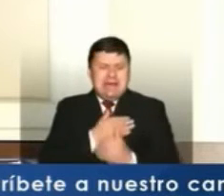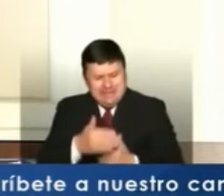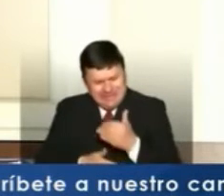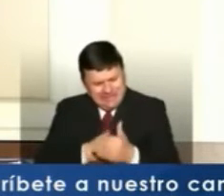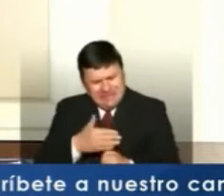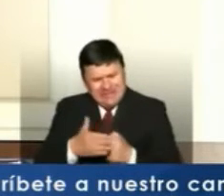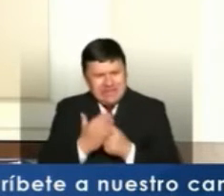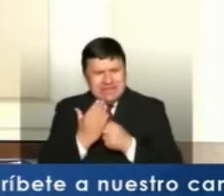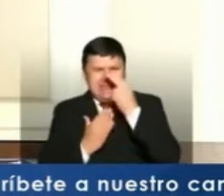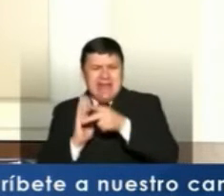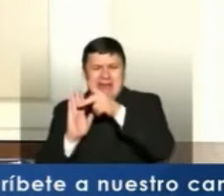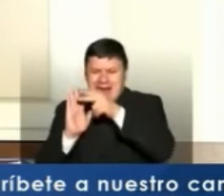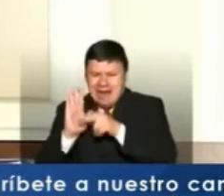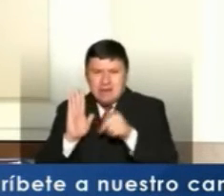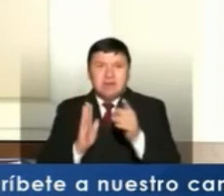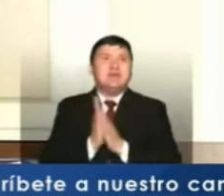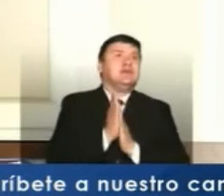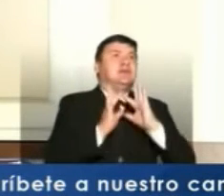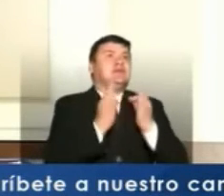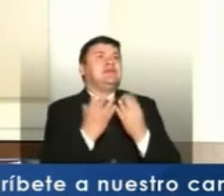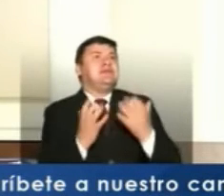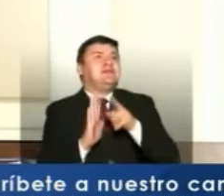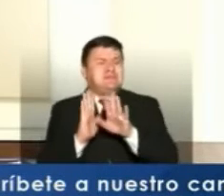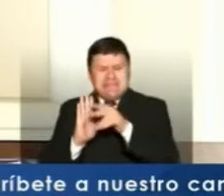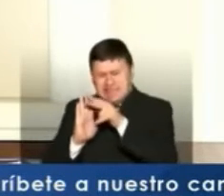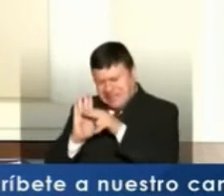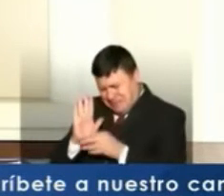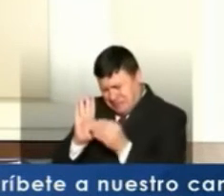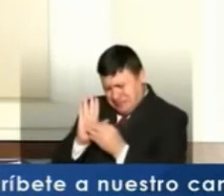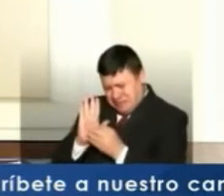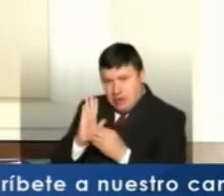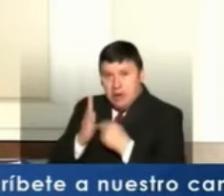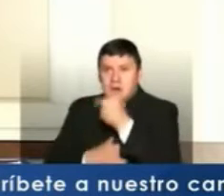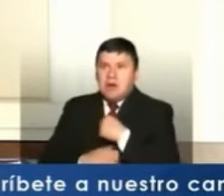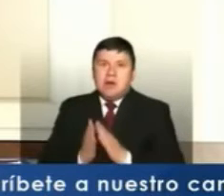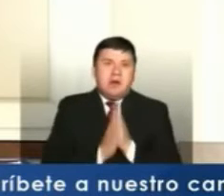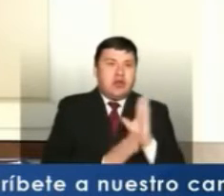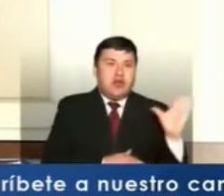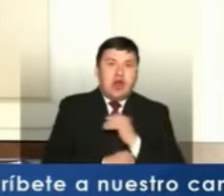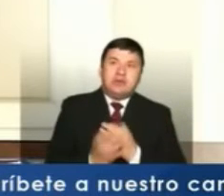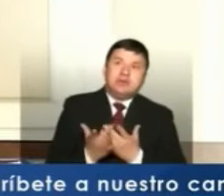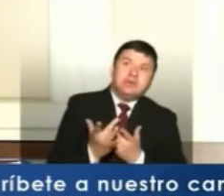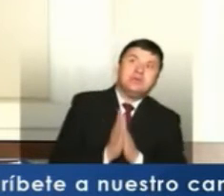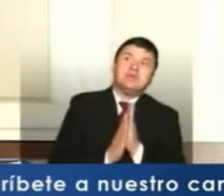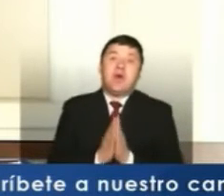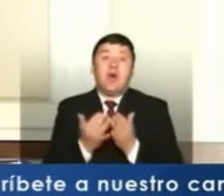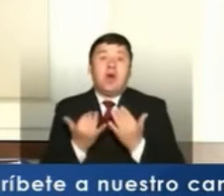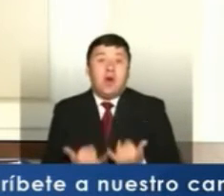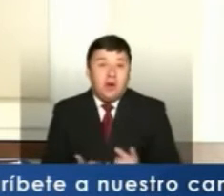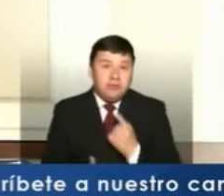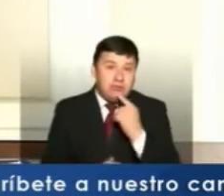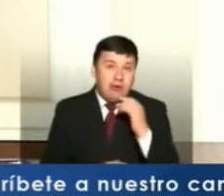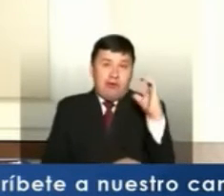esa gran reforma que esperaban tantas familias, que esperábamos todos nosotros. Y es que hoy